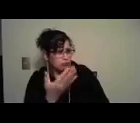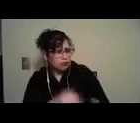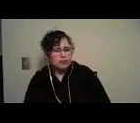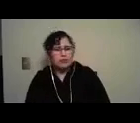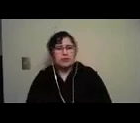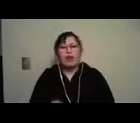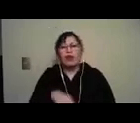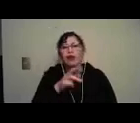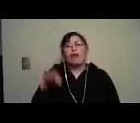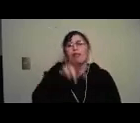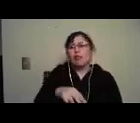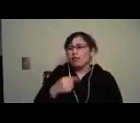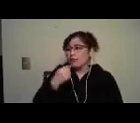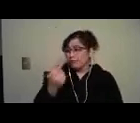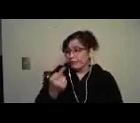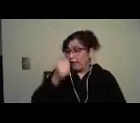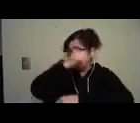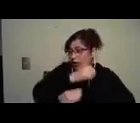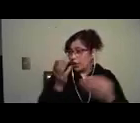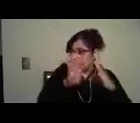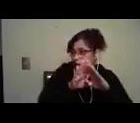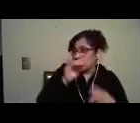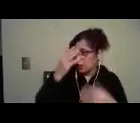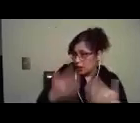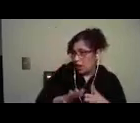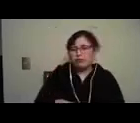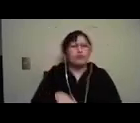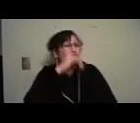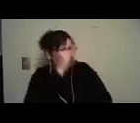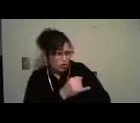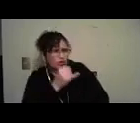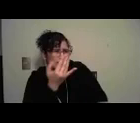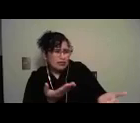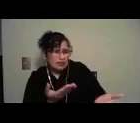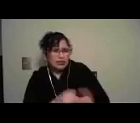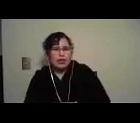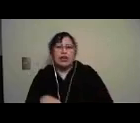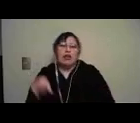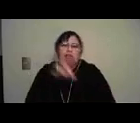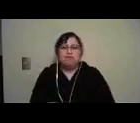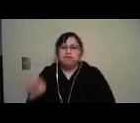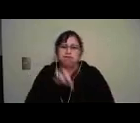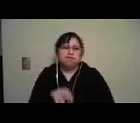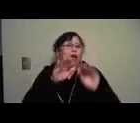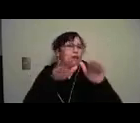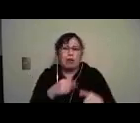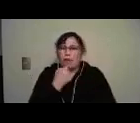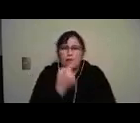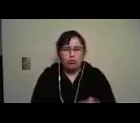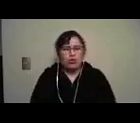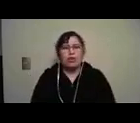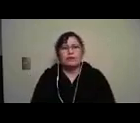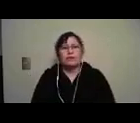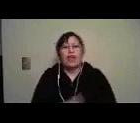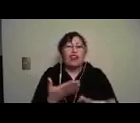Alzheimer, ya porque uno o sea, si el abuelito, por ejemplo, te pregunta si cerraste la ventana, tú se lo vas a decir, pero al